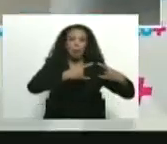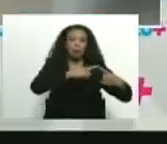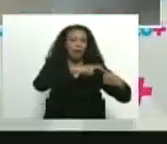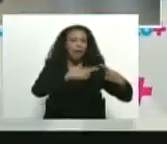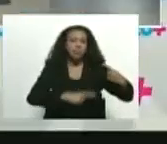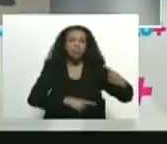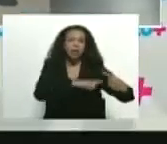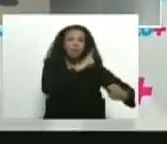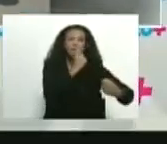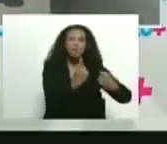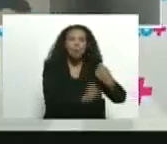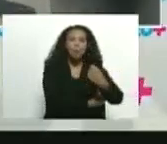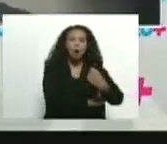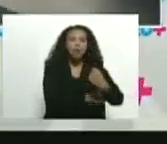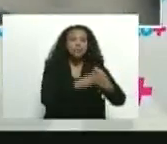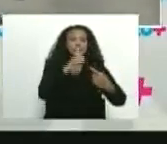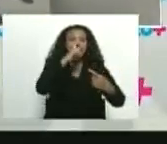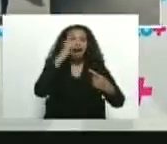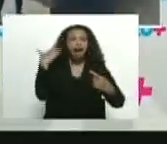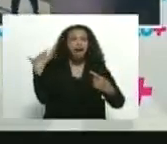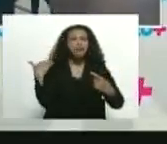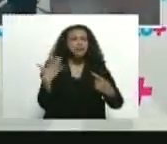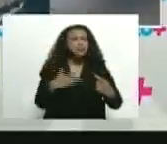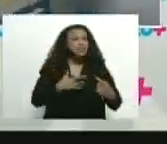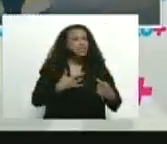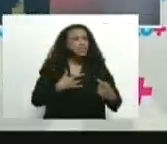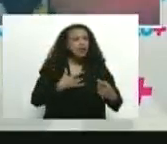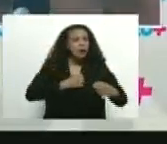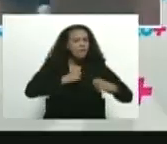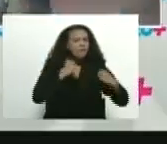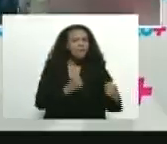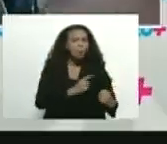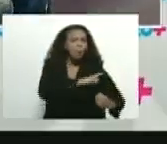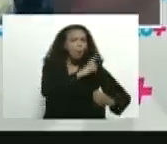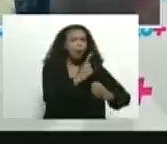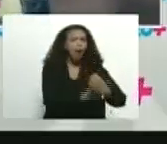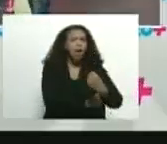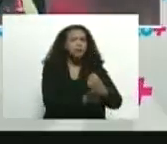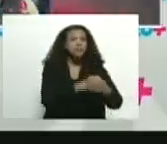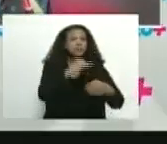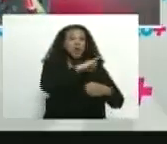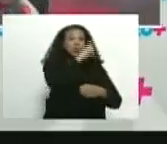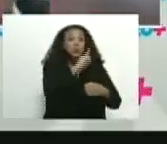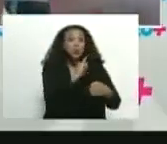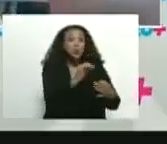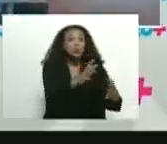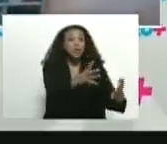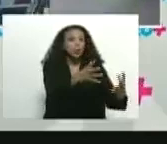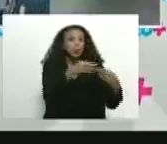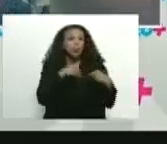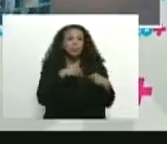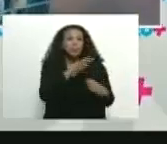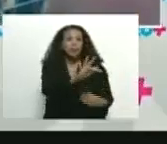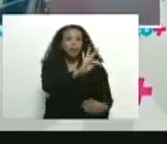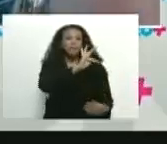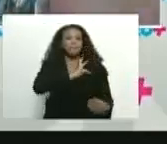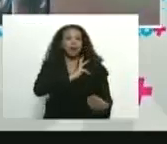Vine con una fuerza que hace tiempo que no tenía. Y esa fuerza me la dio el Zulia. Me la dio